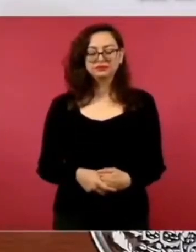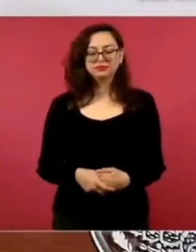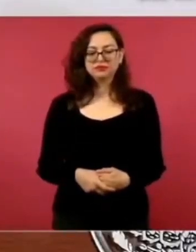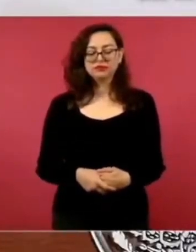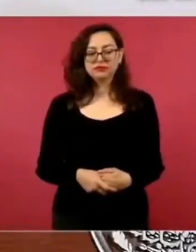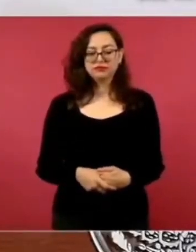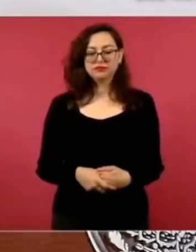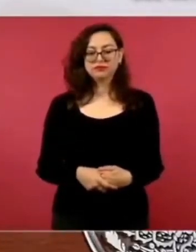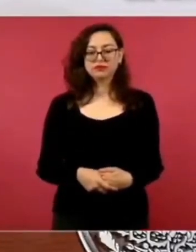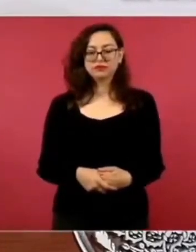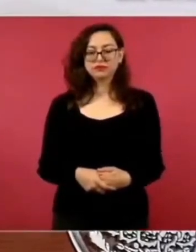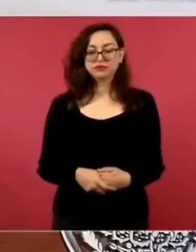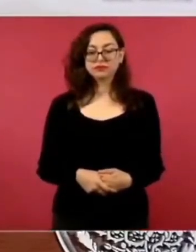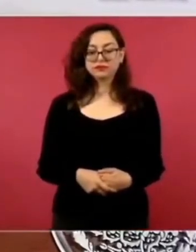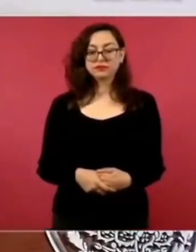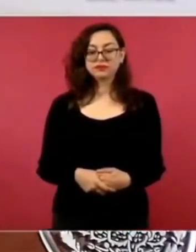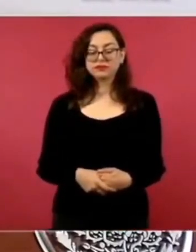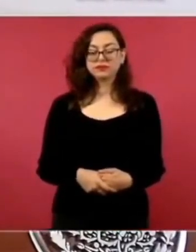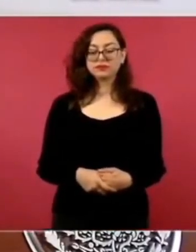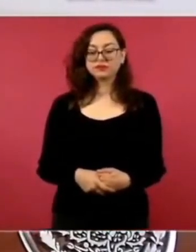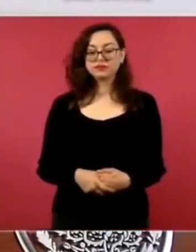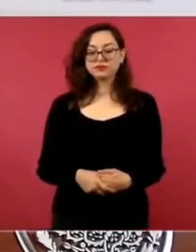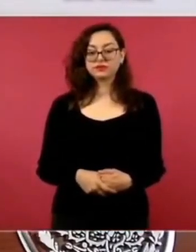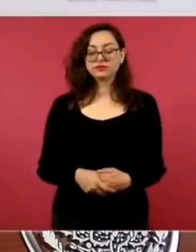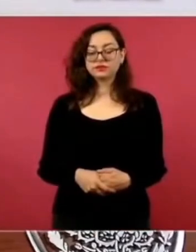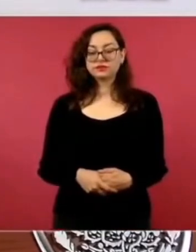El que